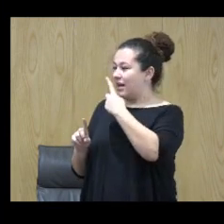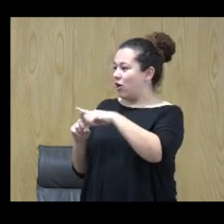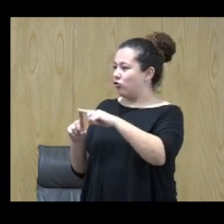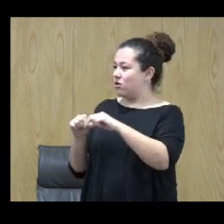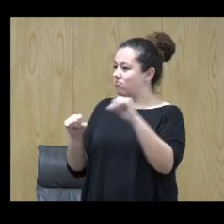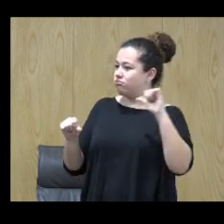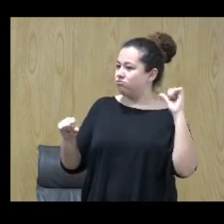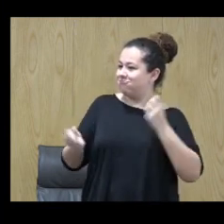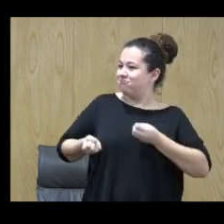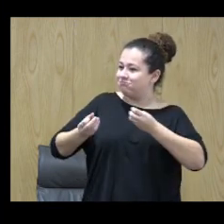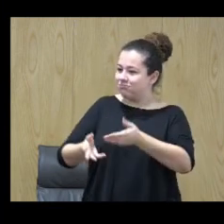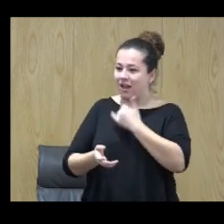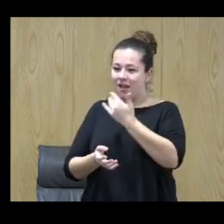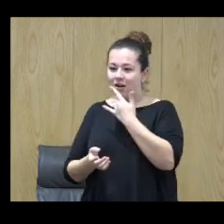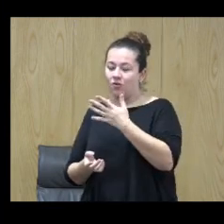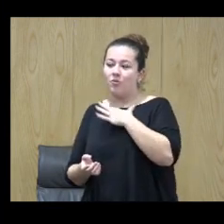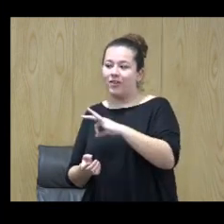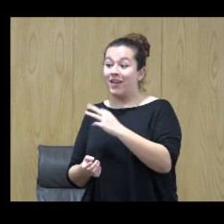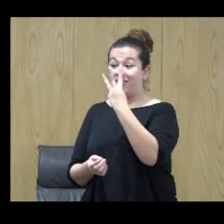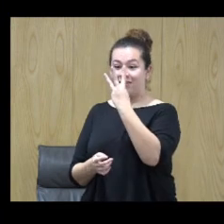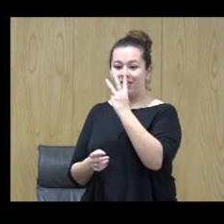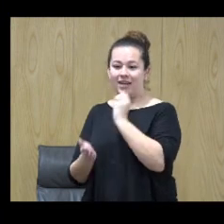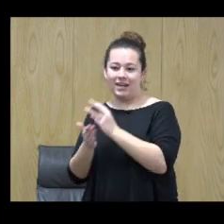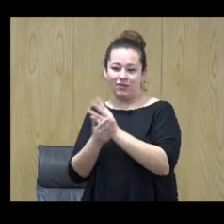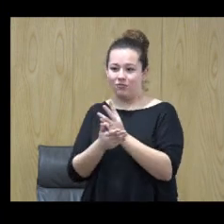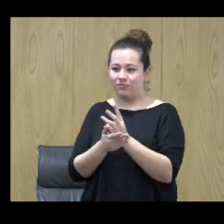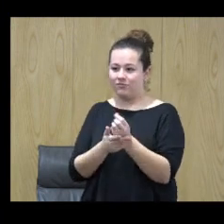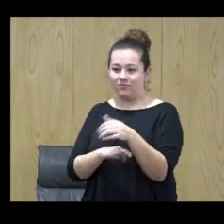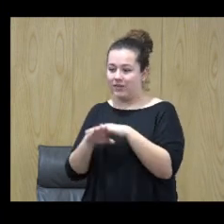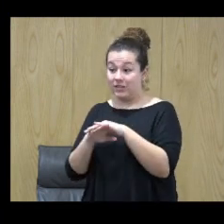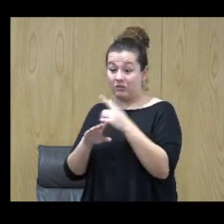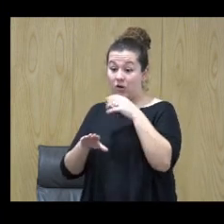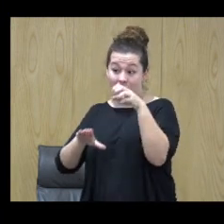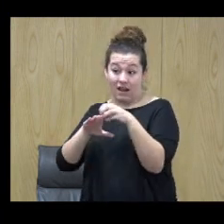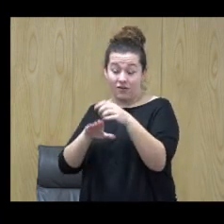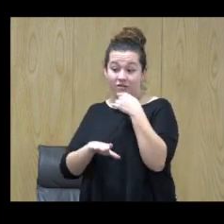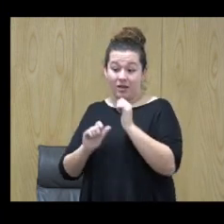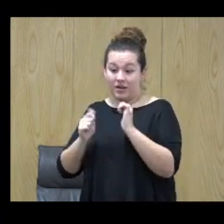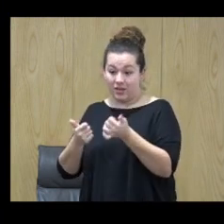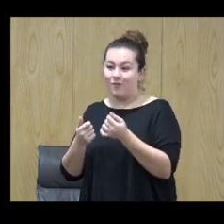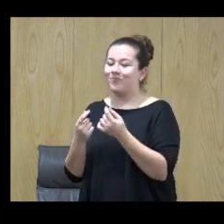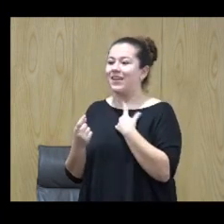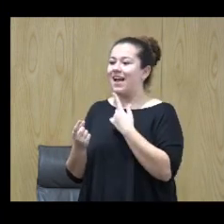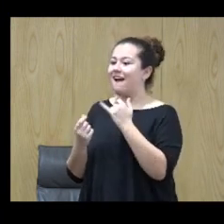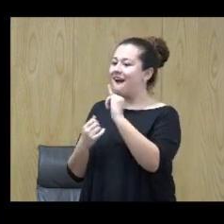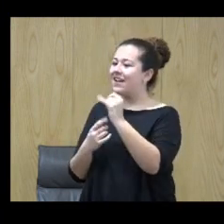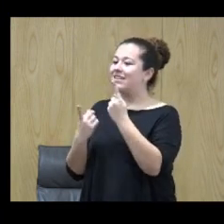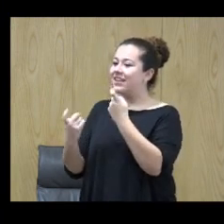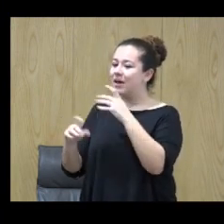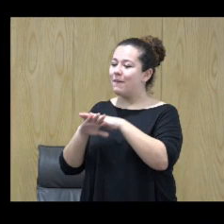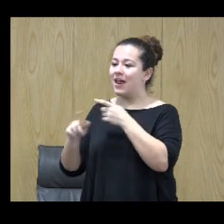en esta jornada, quizá tres retos fundamentales. Luis Cayo lo comentaba al principio, la necesidad de